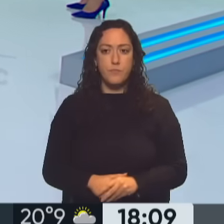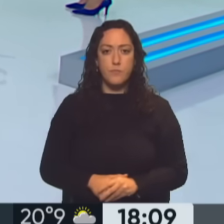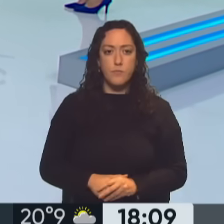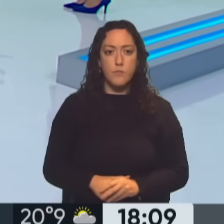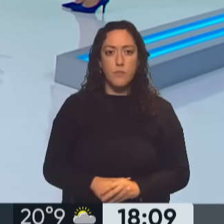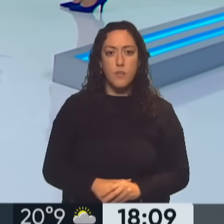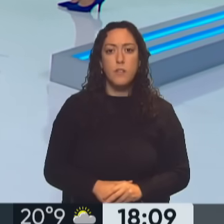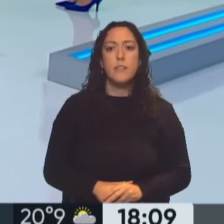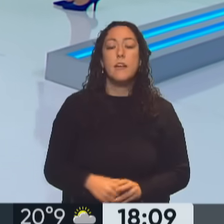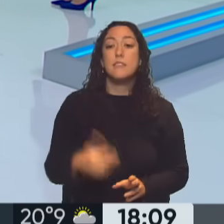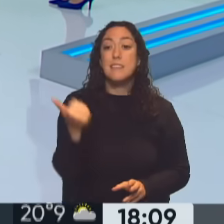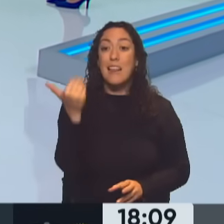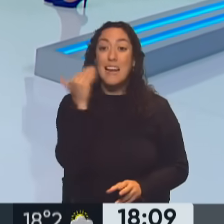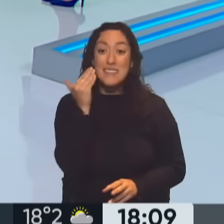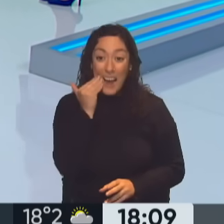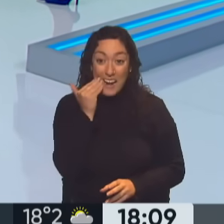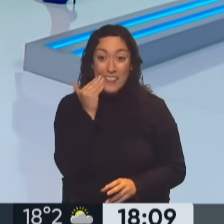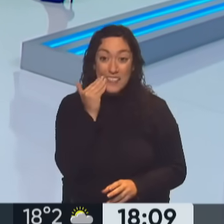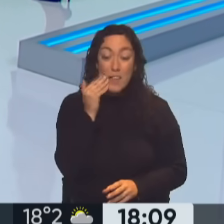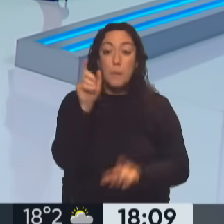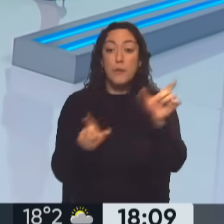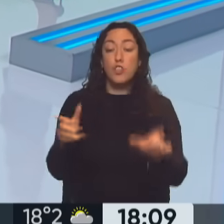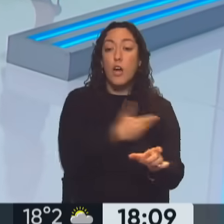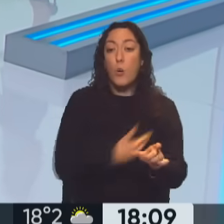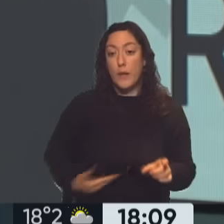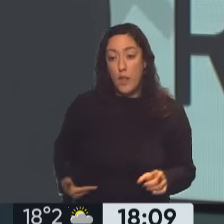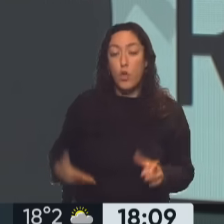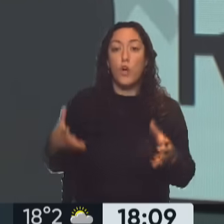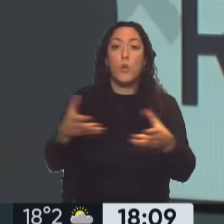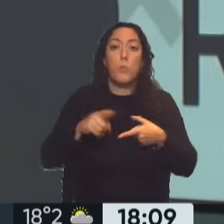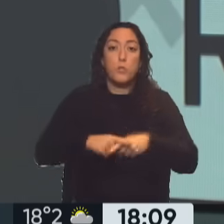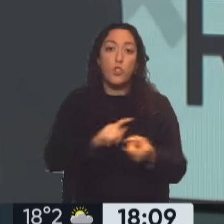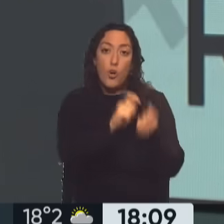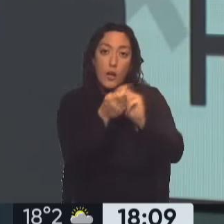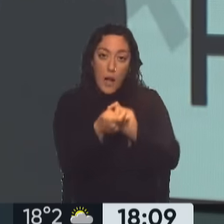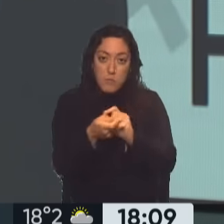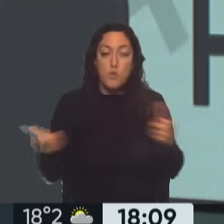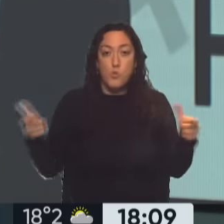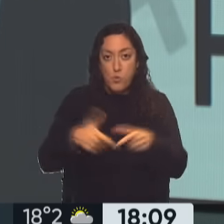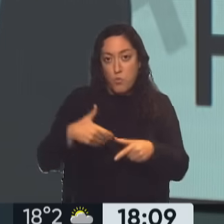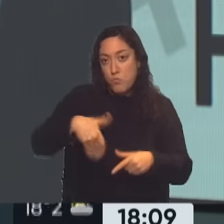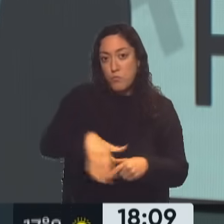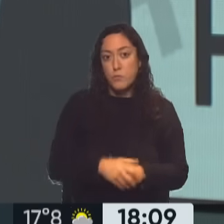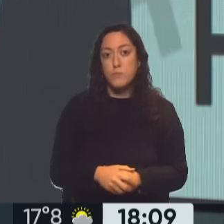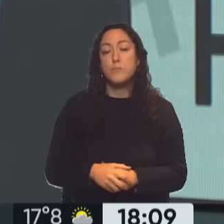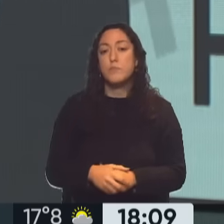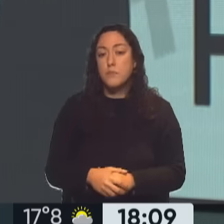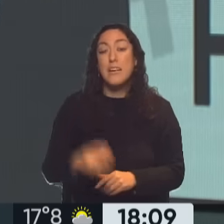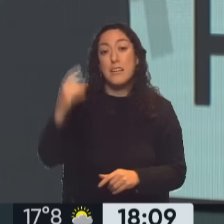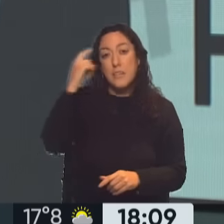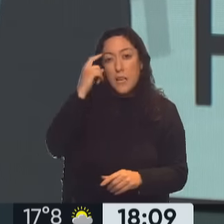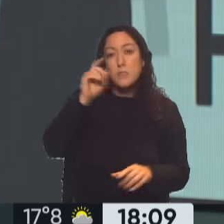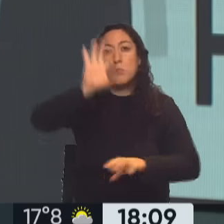vamos allá, 18 horas, reunión de gobernadores de Juntos por el Cambio. No es menor, son una decena de